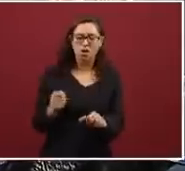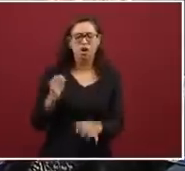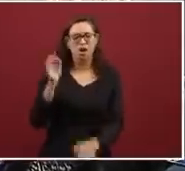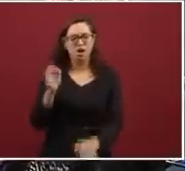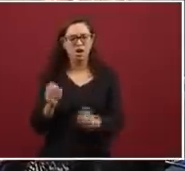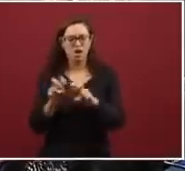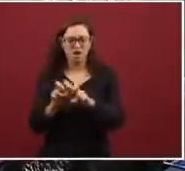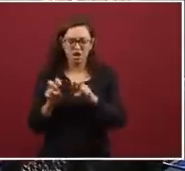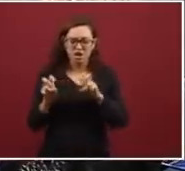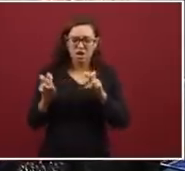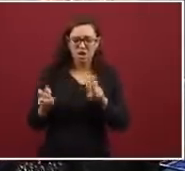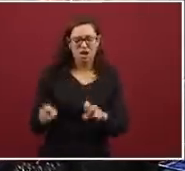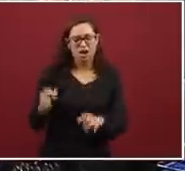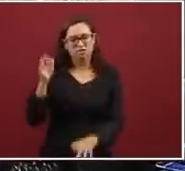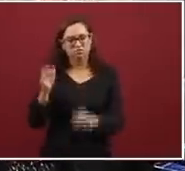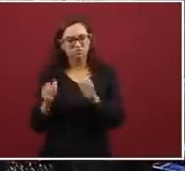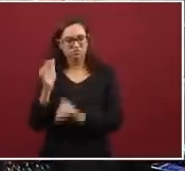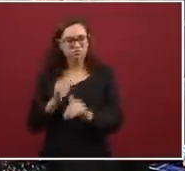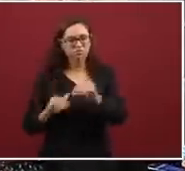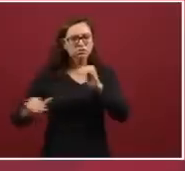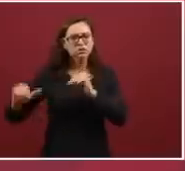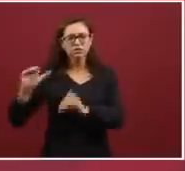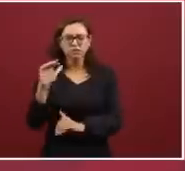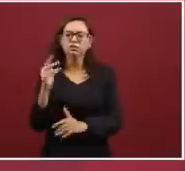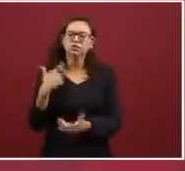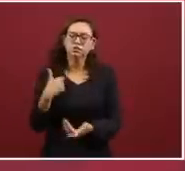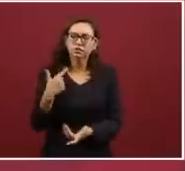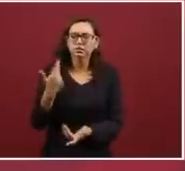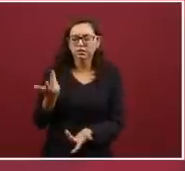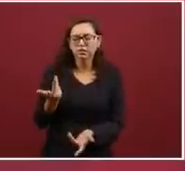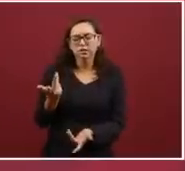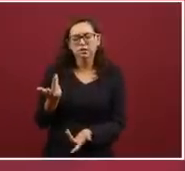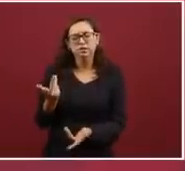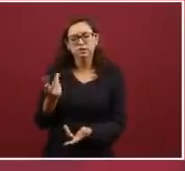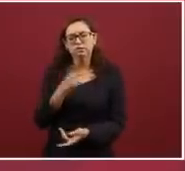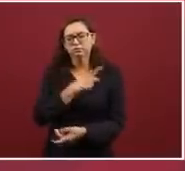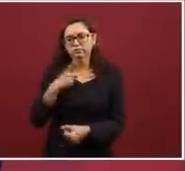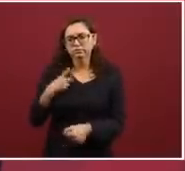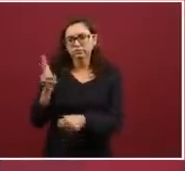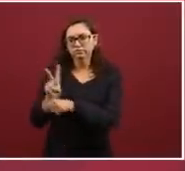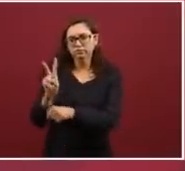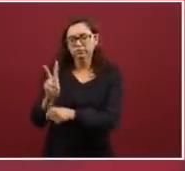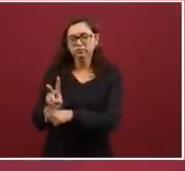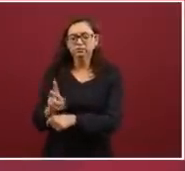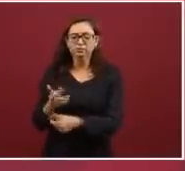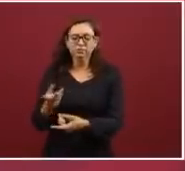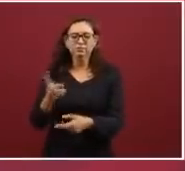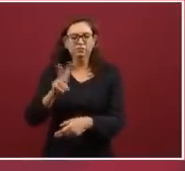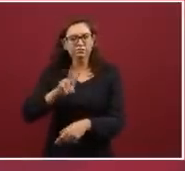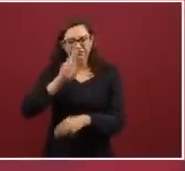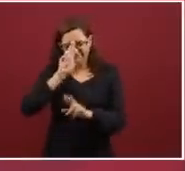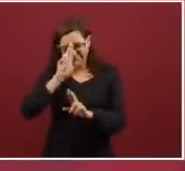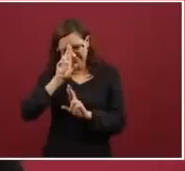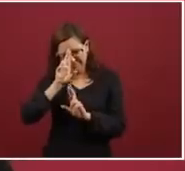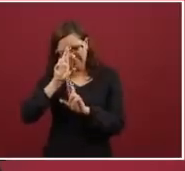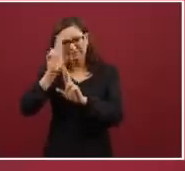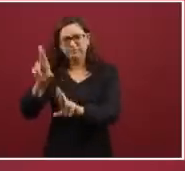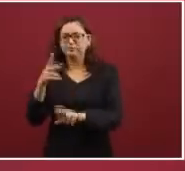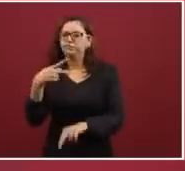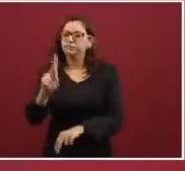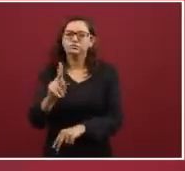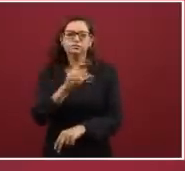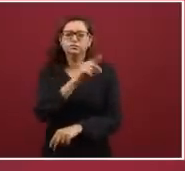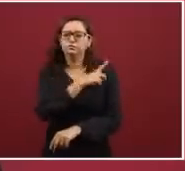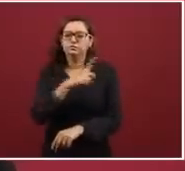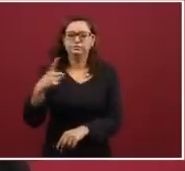pero no debe de haber intocables. Ya se acabó el